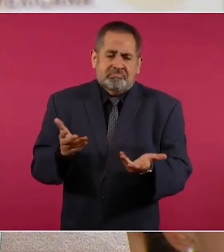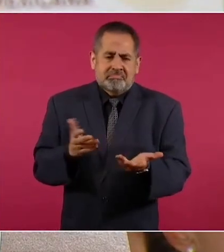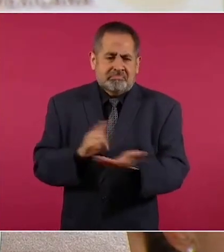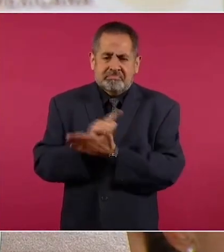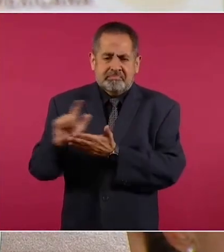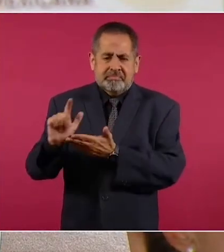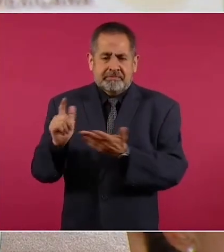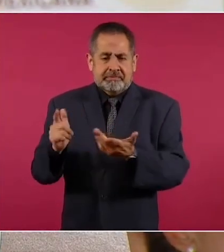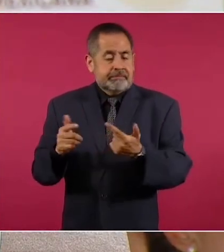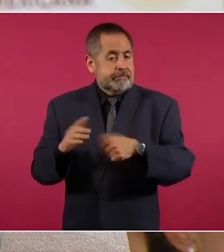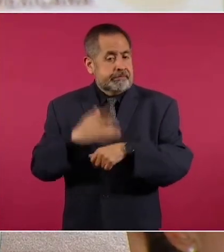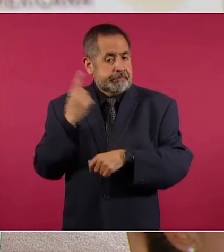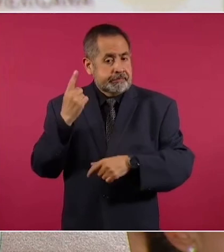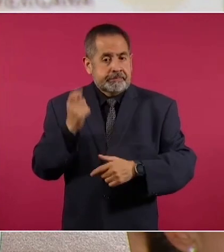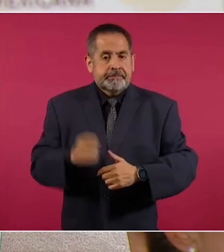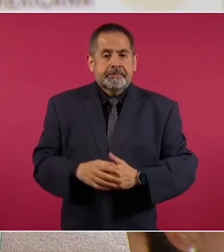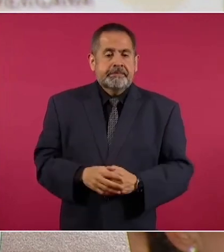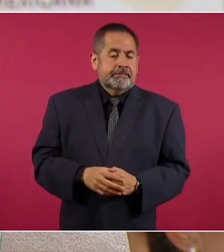porque